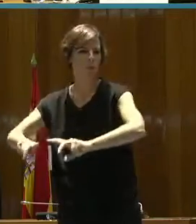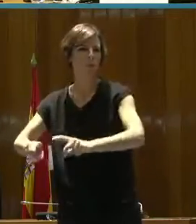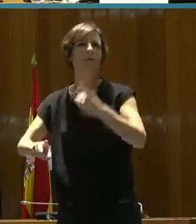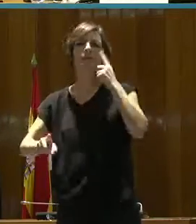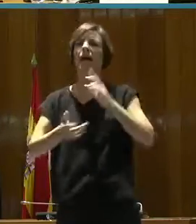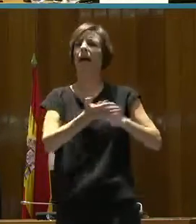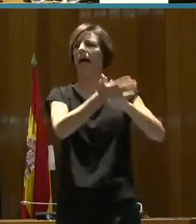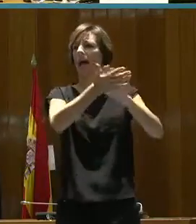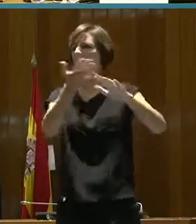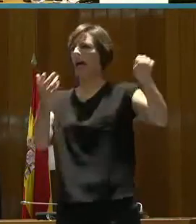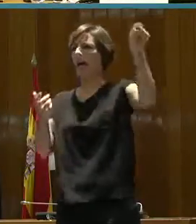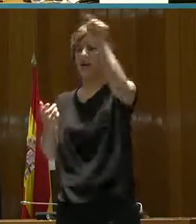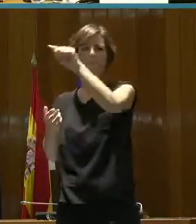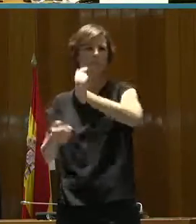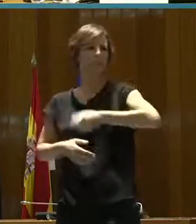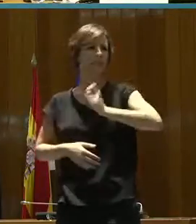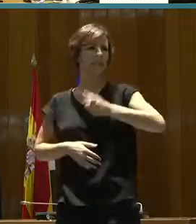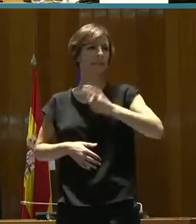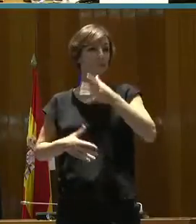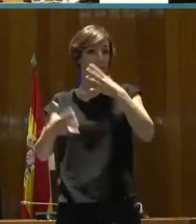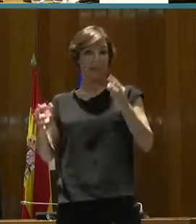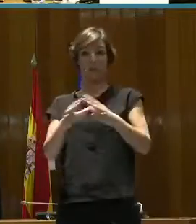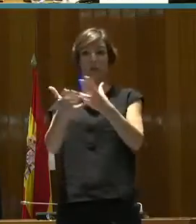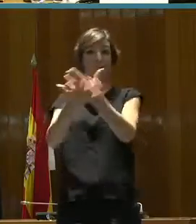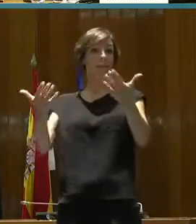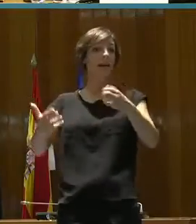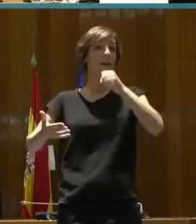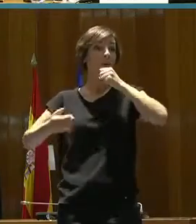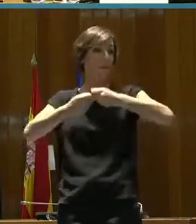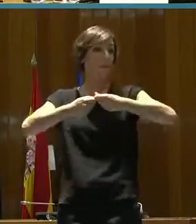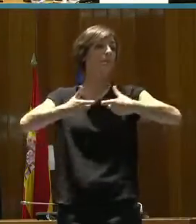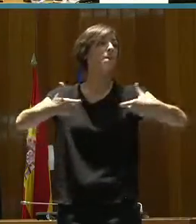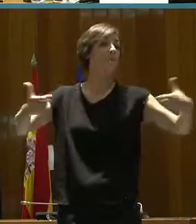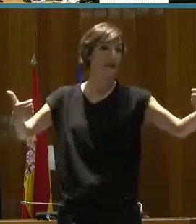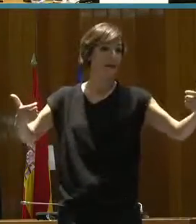habla frecuentemente porque nuestras sociedades envejecen, pero